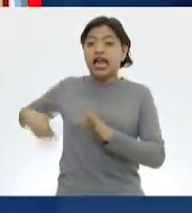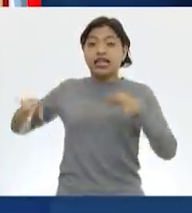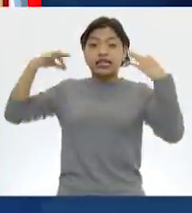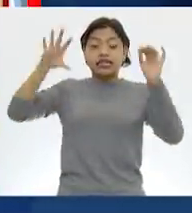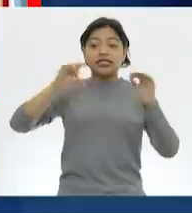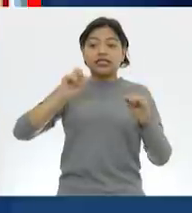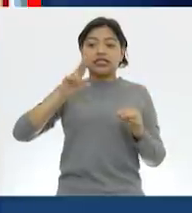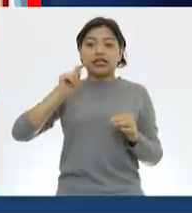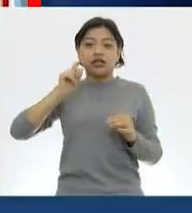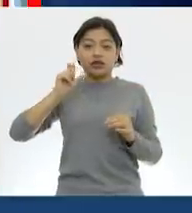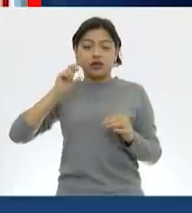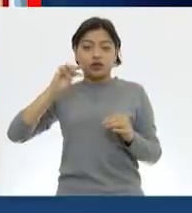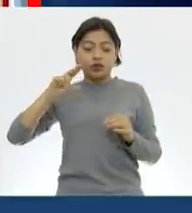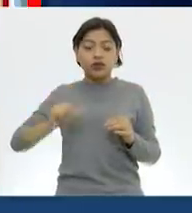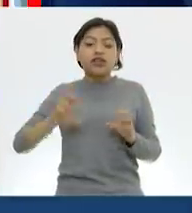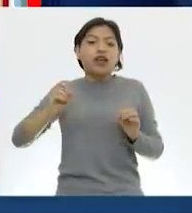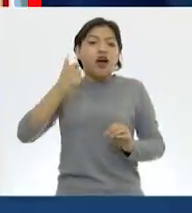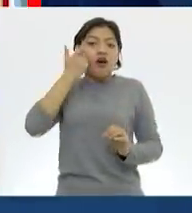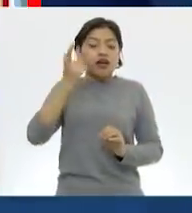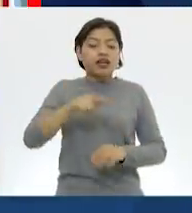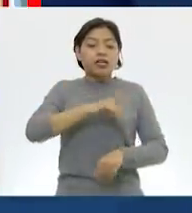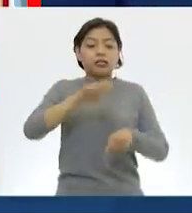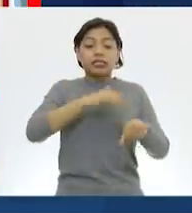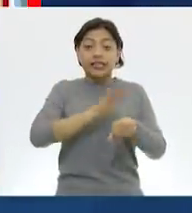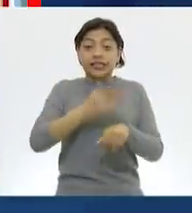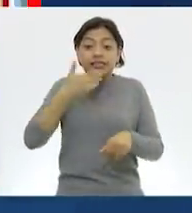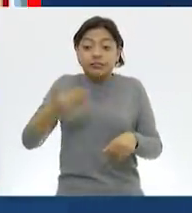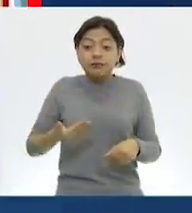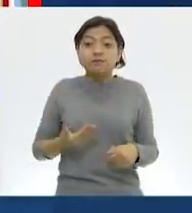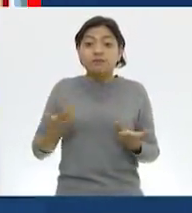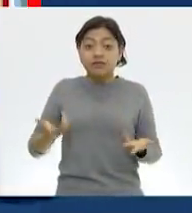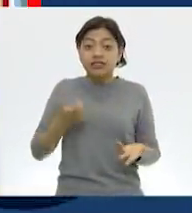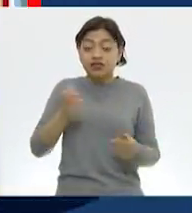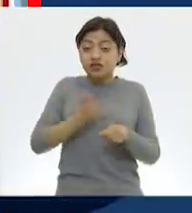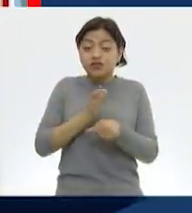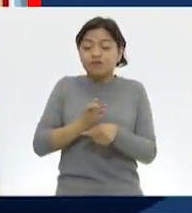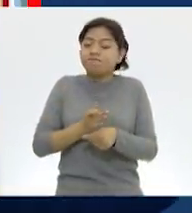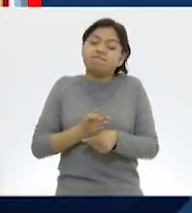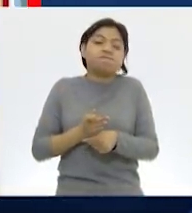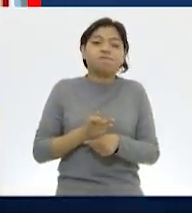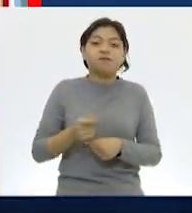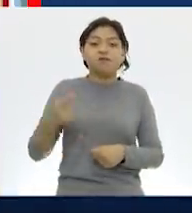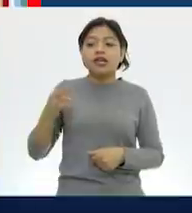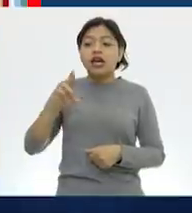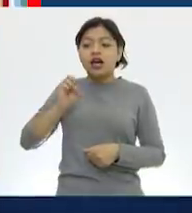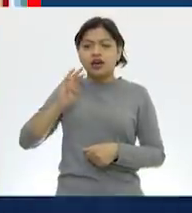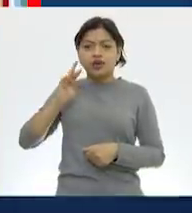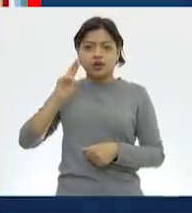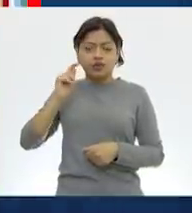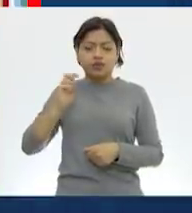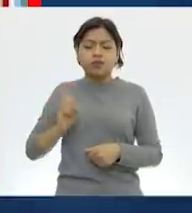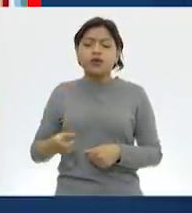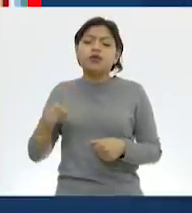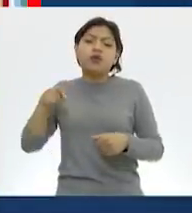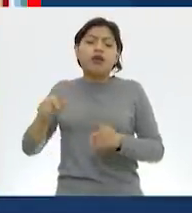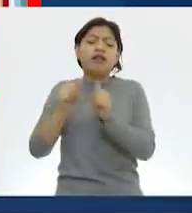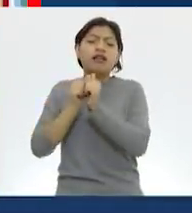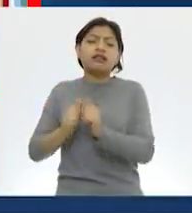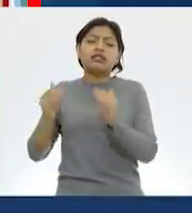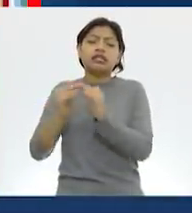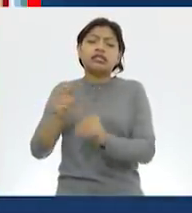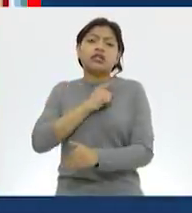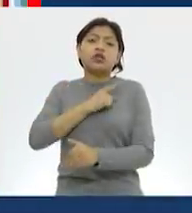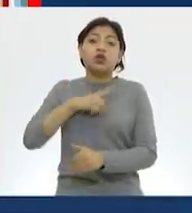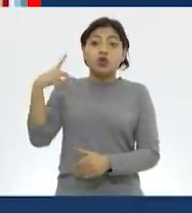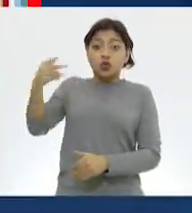ni el deseo de sacar una buena calificación. Por las tardes, Roberto suele estar solo en su casa. Su madre trabaja todo el